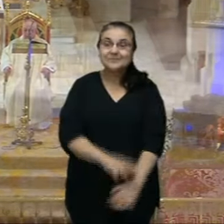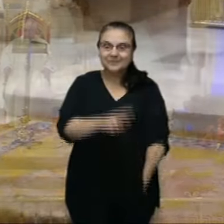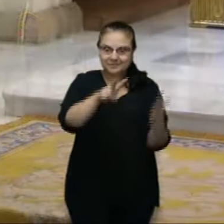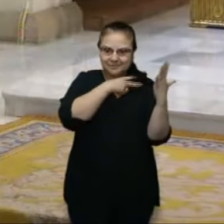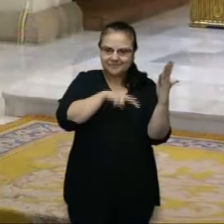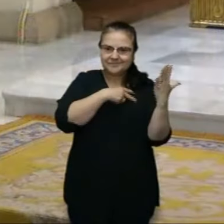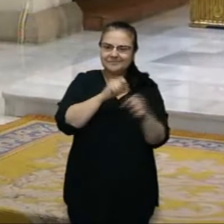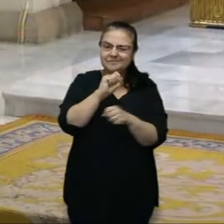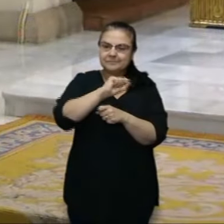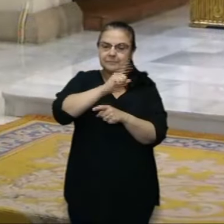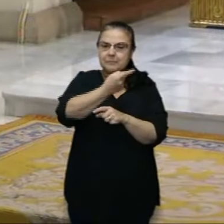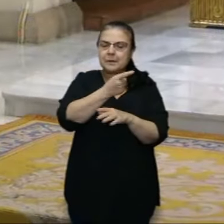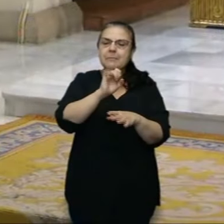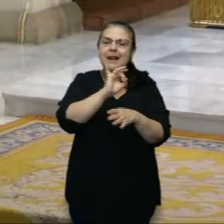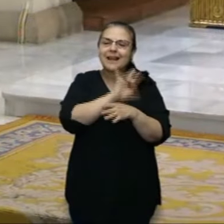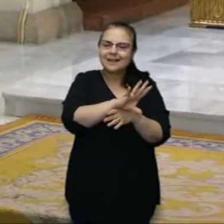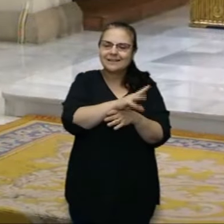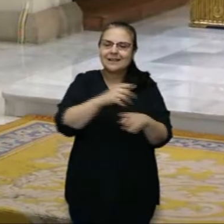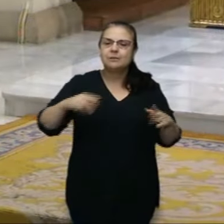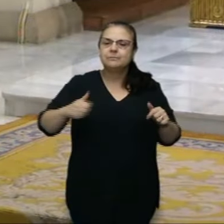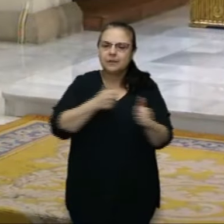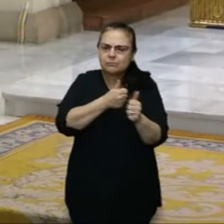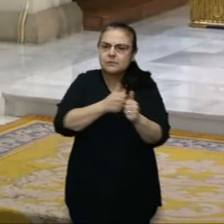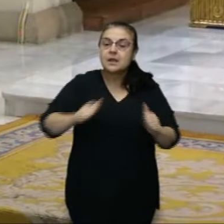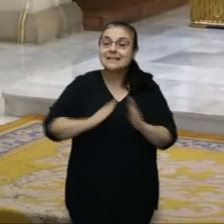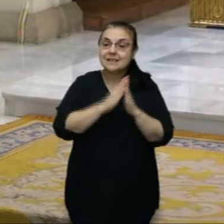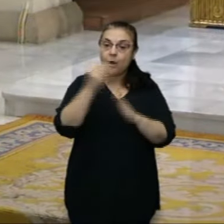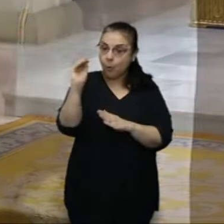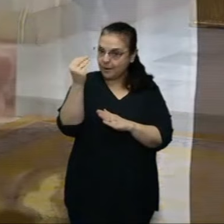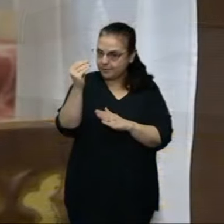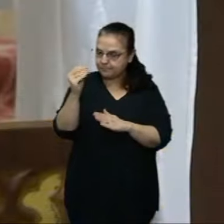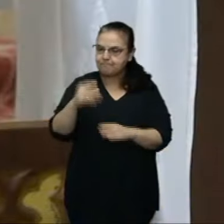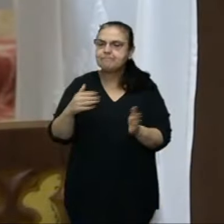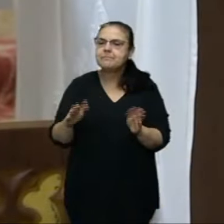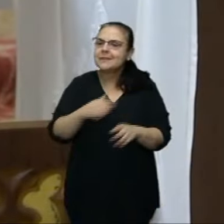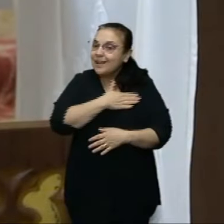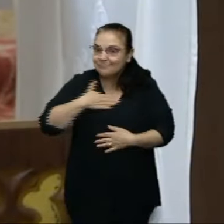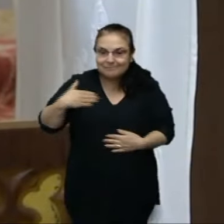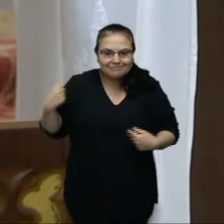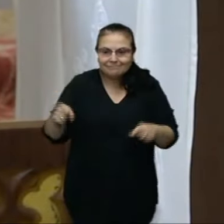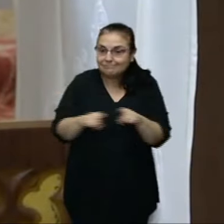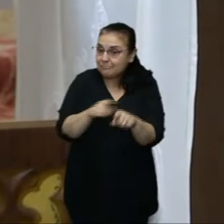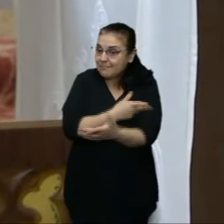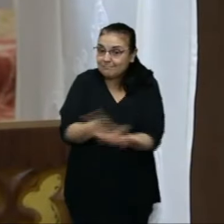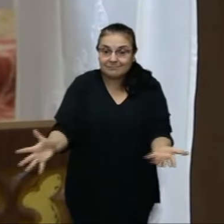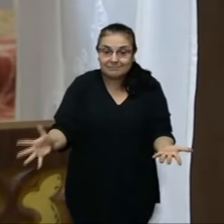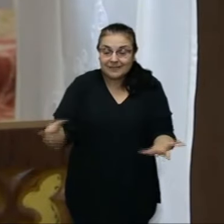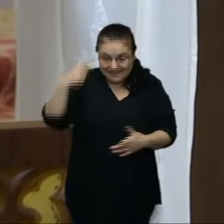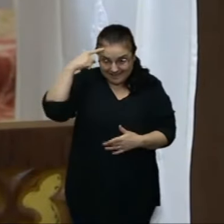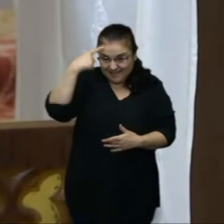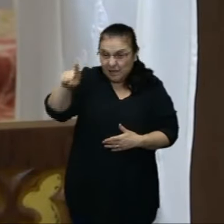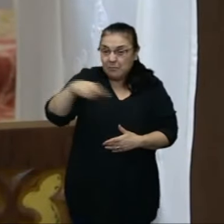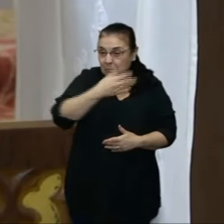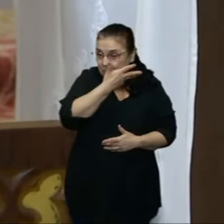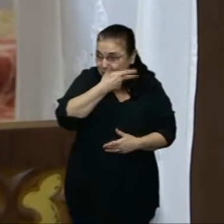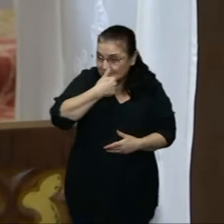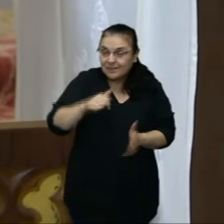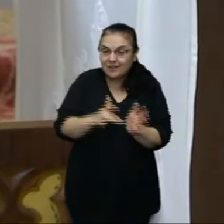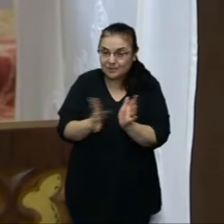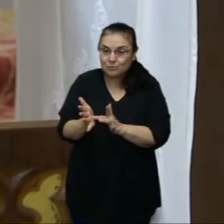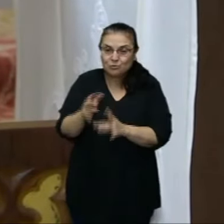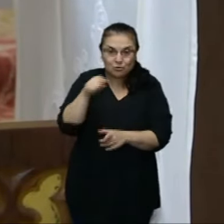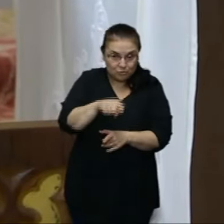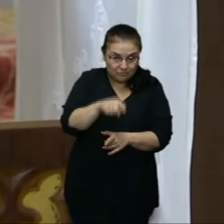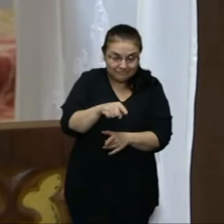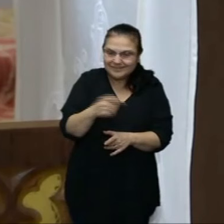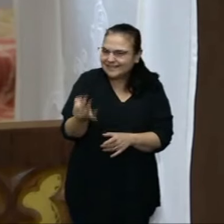Lectura de la primera carta del apóstol San Juan. Queridos hermanos, en esto sabemos que conocemos a Jesús,